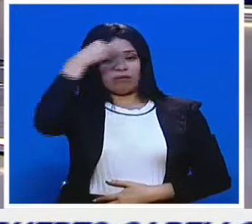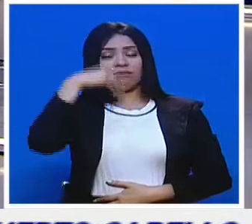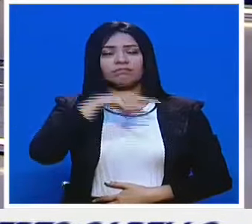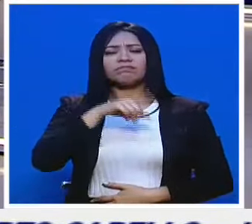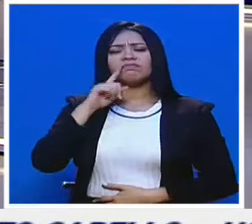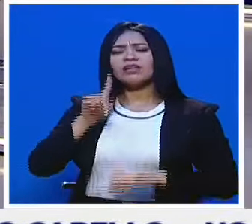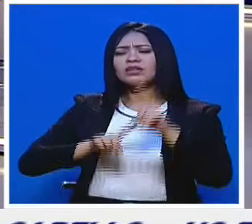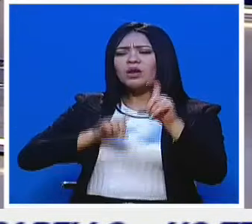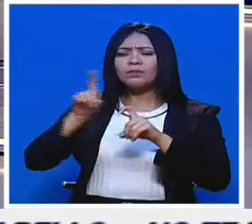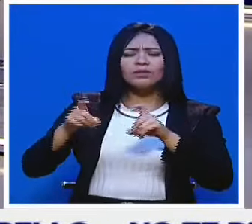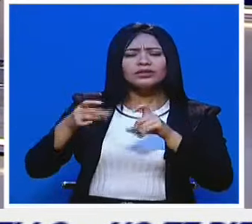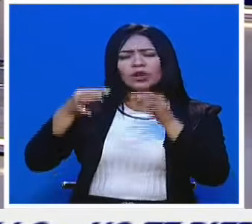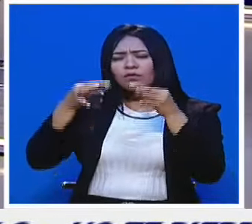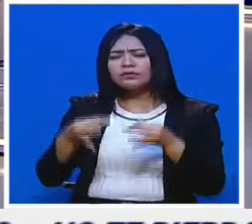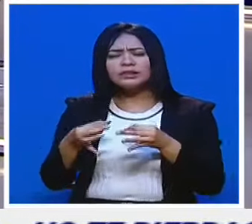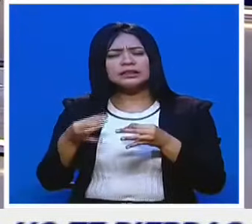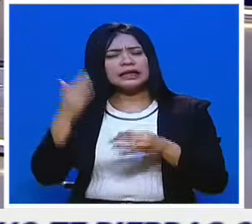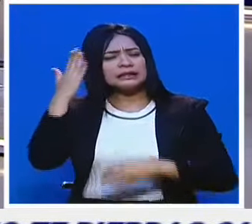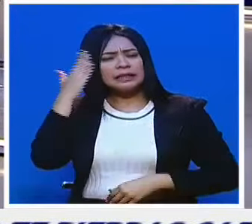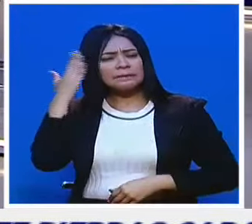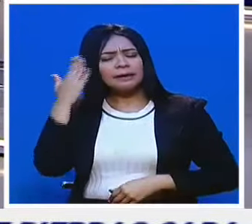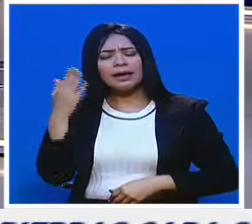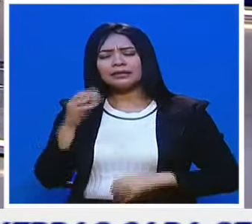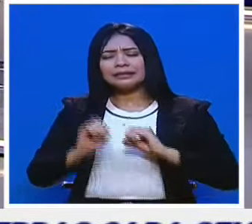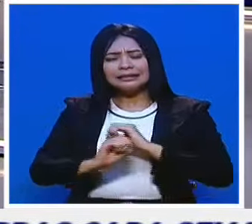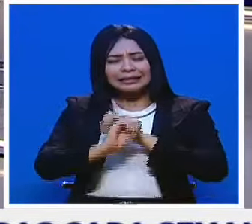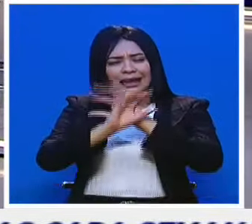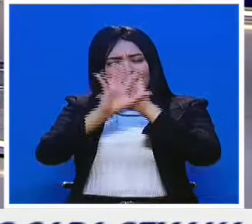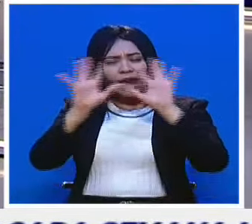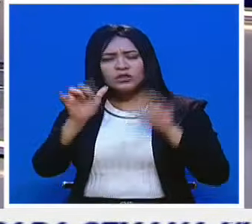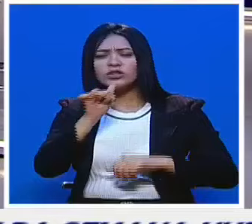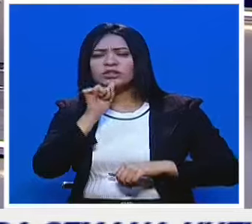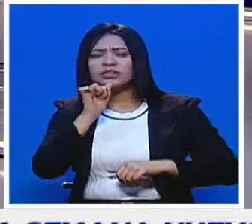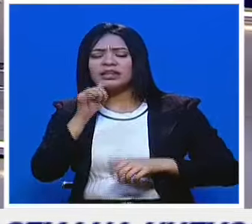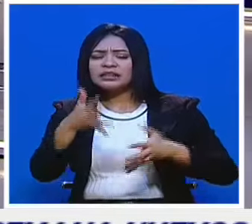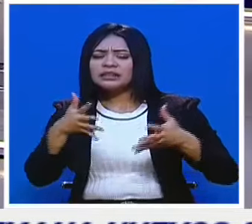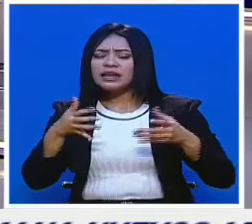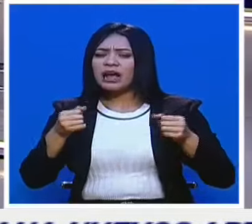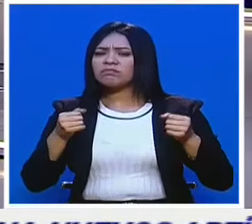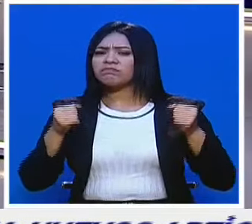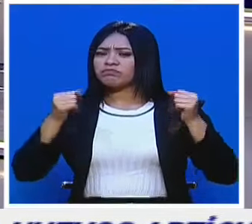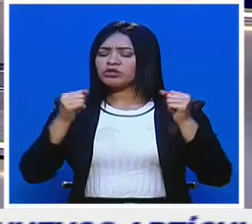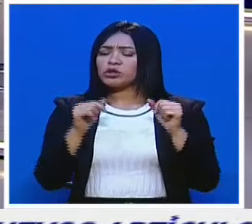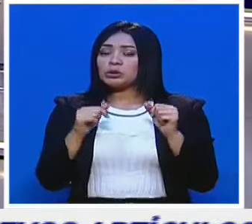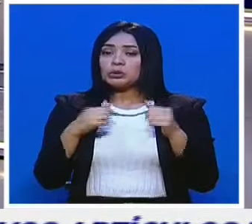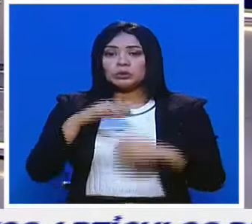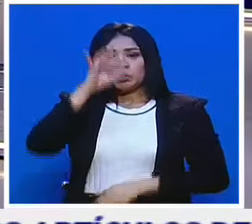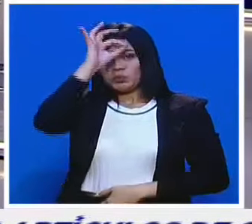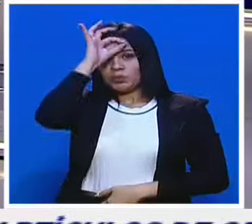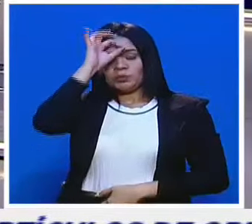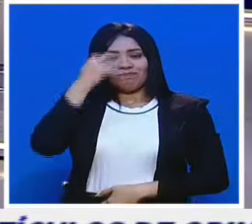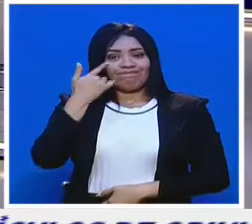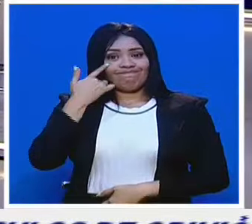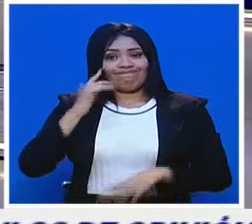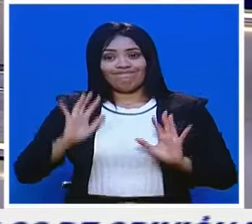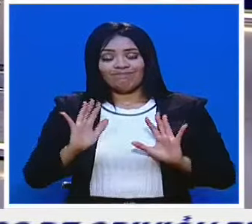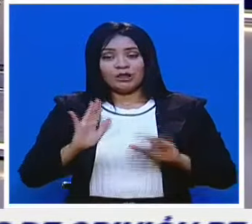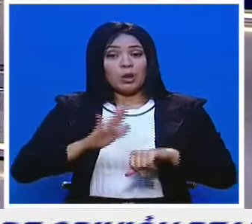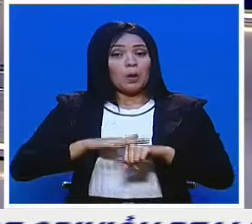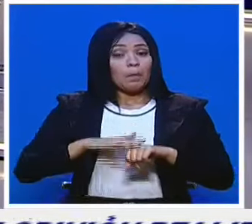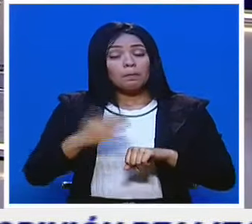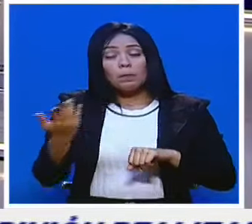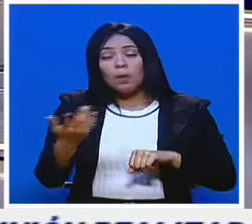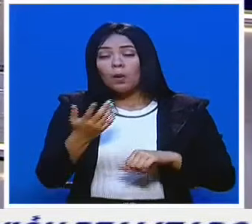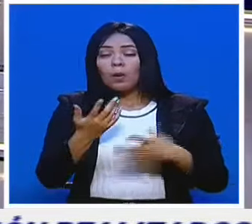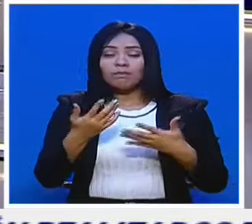mucho a definir para que tengamos una visión clara de quién ganará por lo reñida que ha estado esta y que se ve esta contienda. Pero de